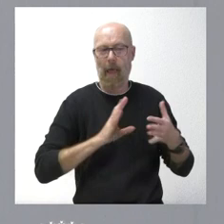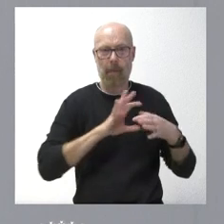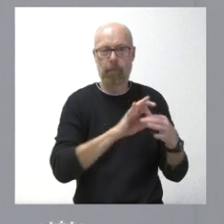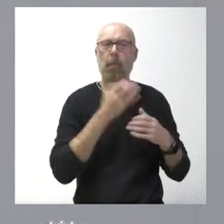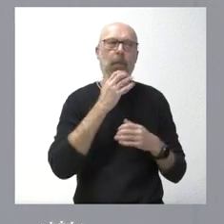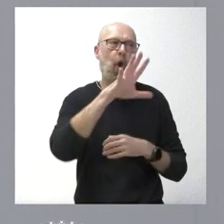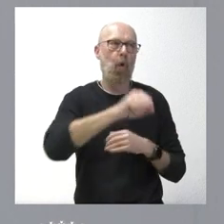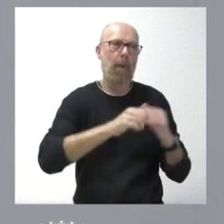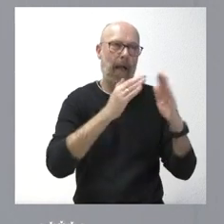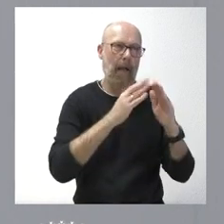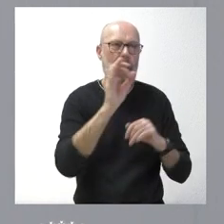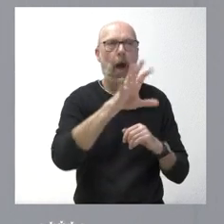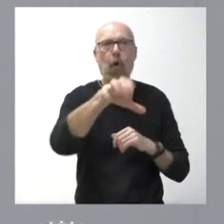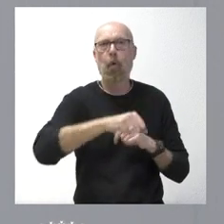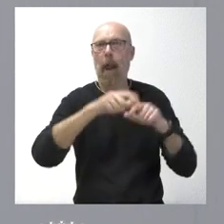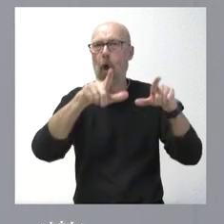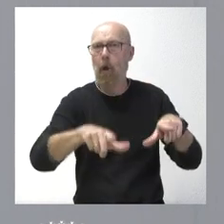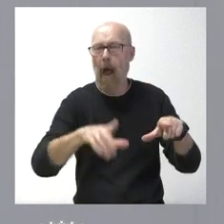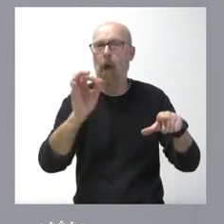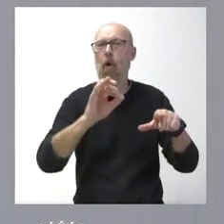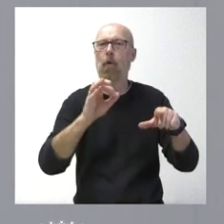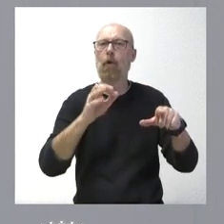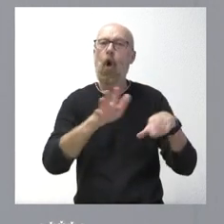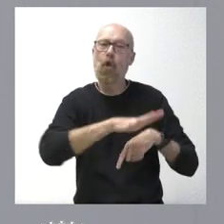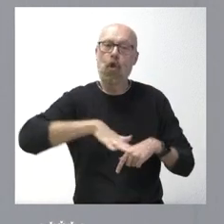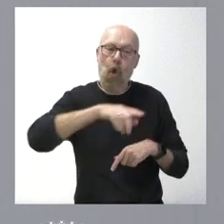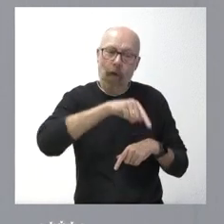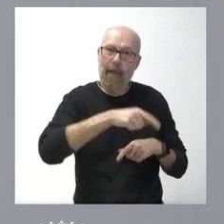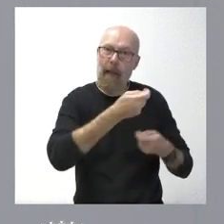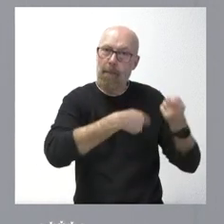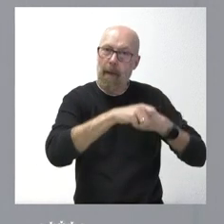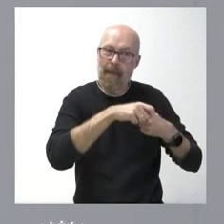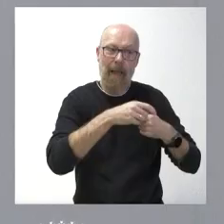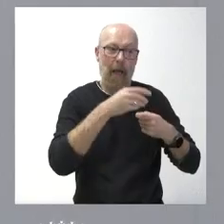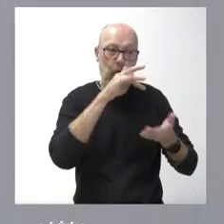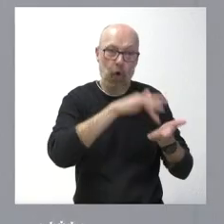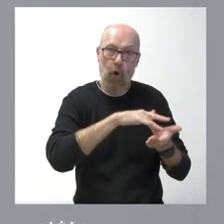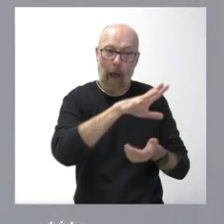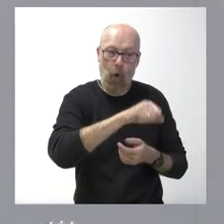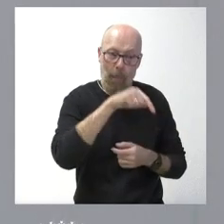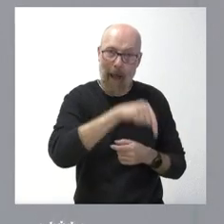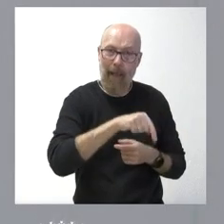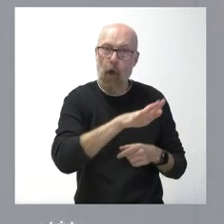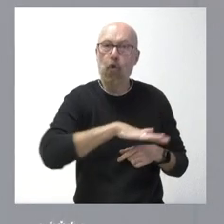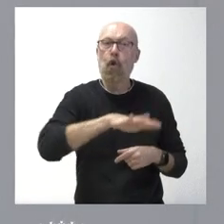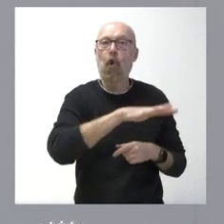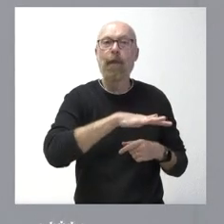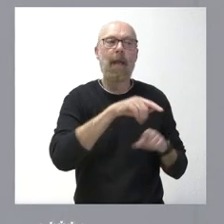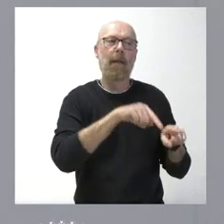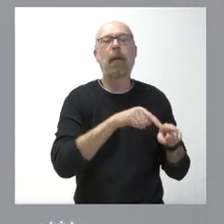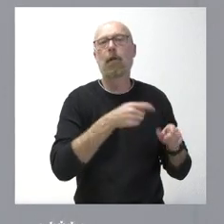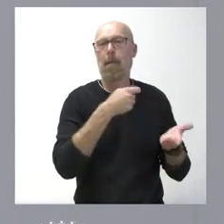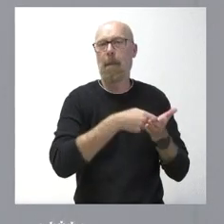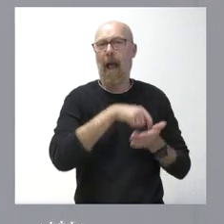si se adquiere un local es en la comunidad donde se realiza la adquisición de ese local no Allí donde el ciudadano está